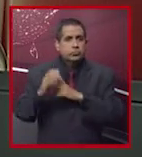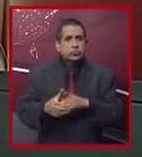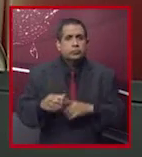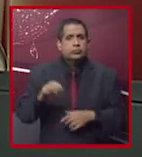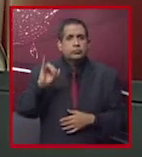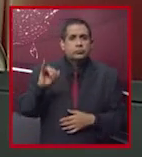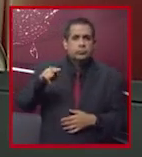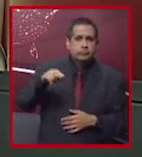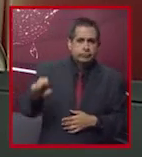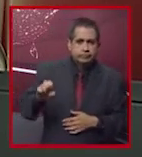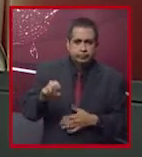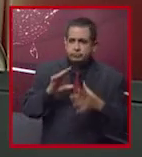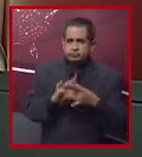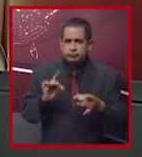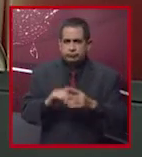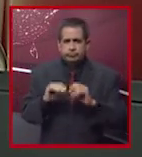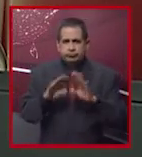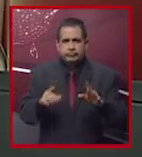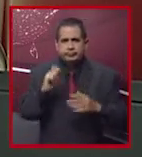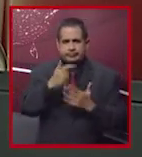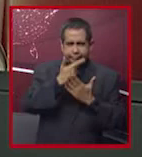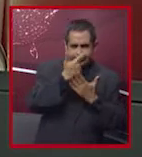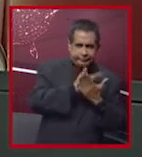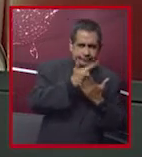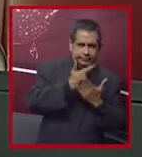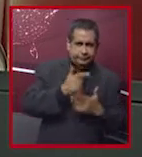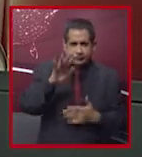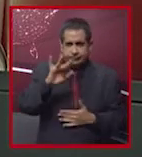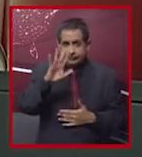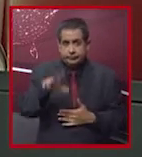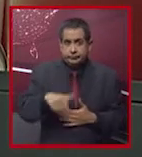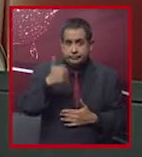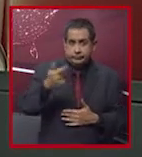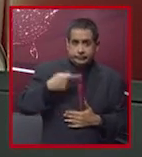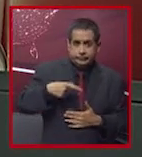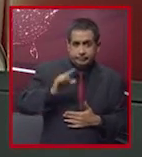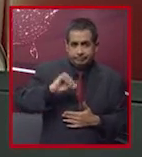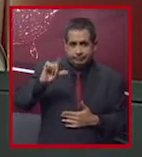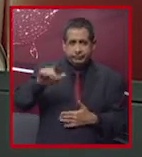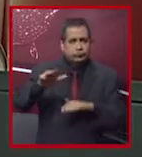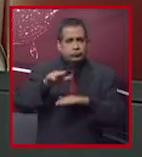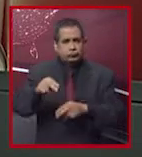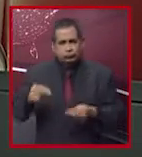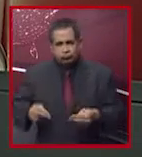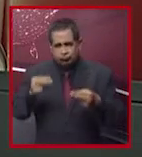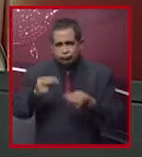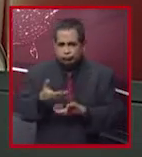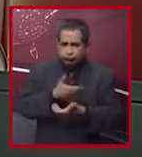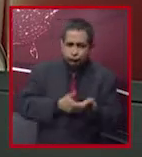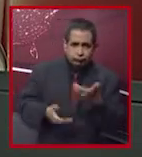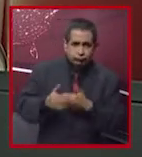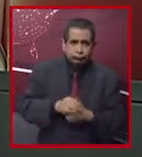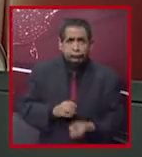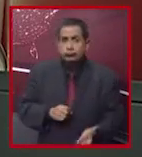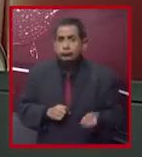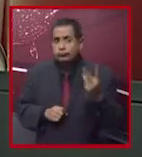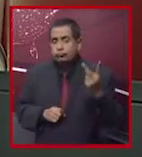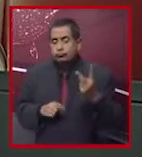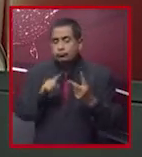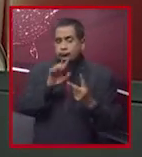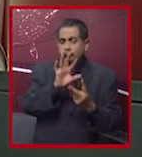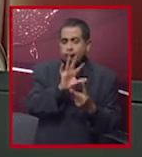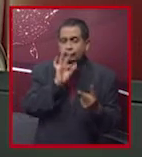del Instituto Nacional Electoral definió de una lista de 56 especialistas en materia mercantil a los 2